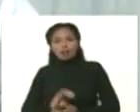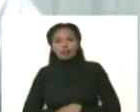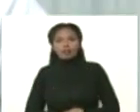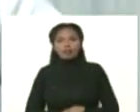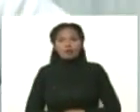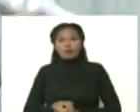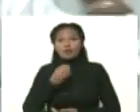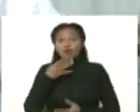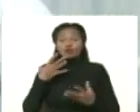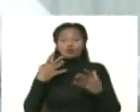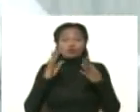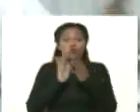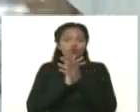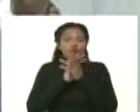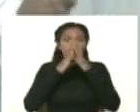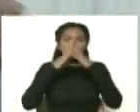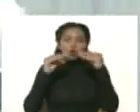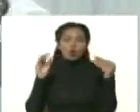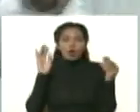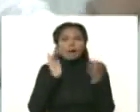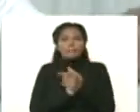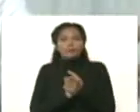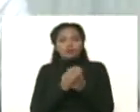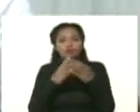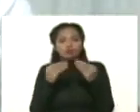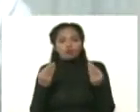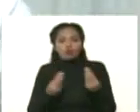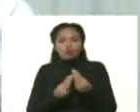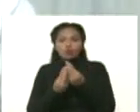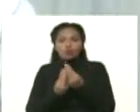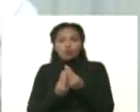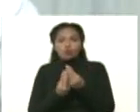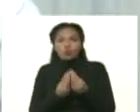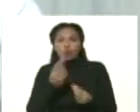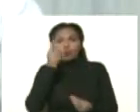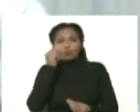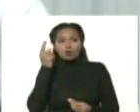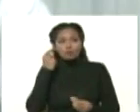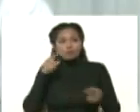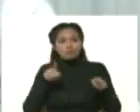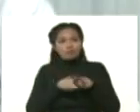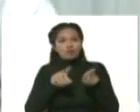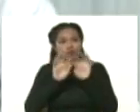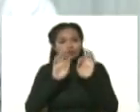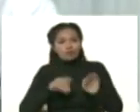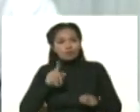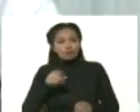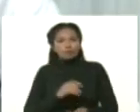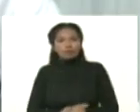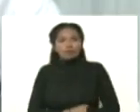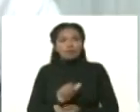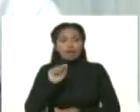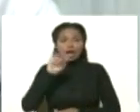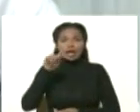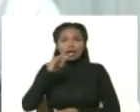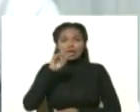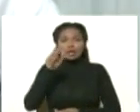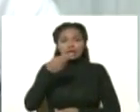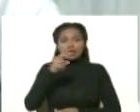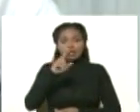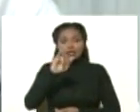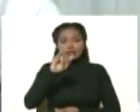Bueno, todos los compañeros, a todos. Norma, todos, las compañeras y compañeros. Aguimira, dicen por allá,